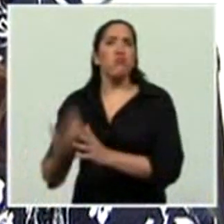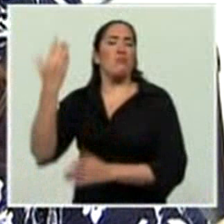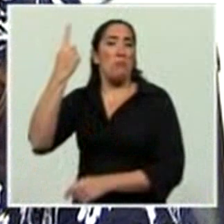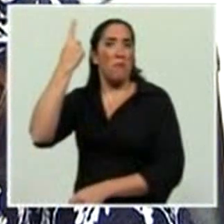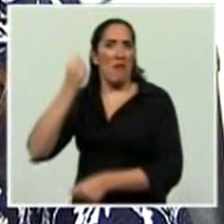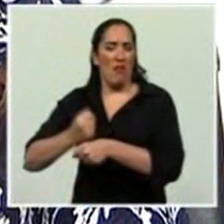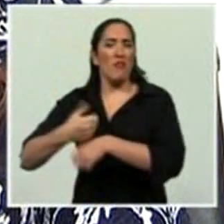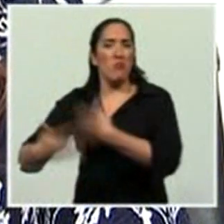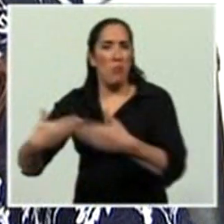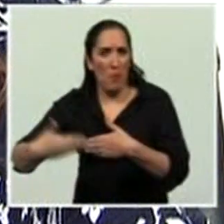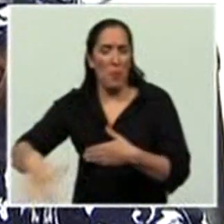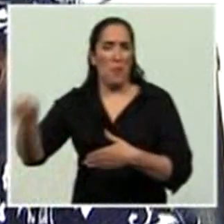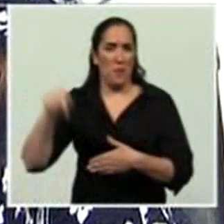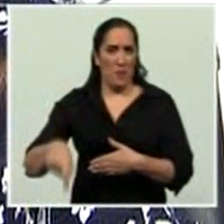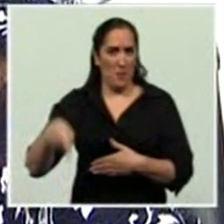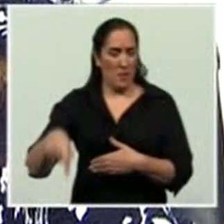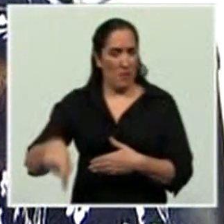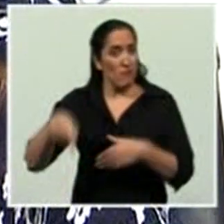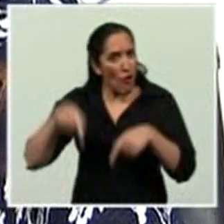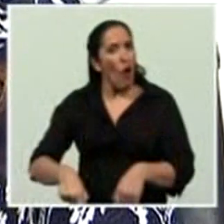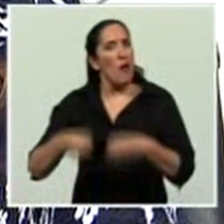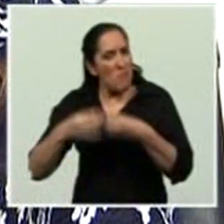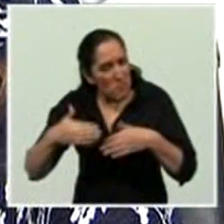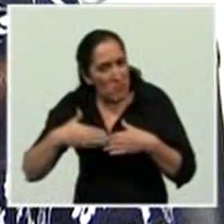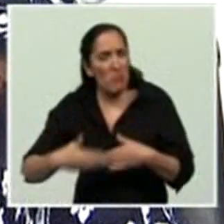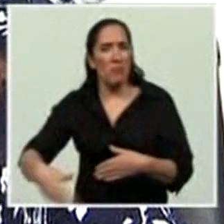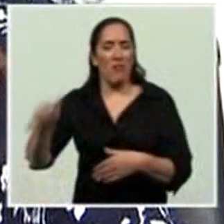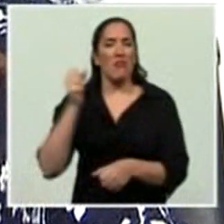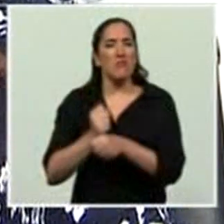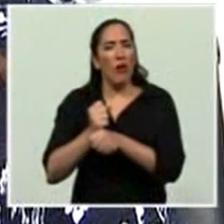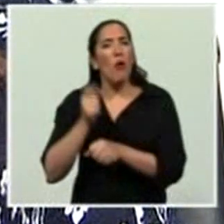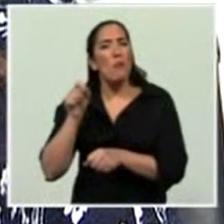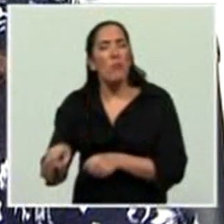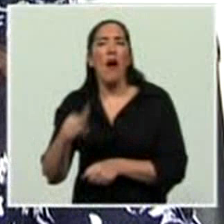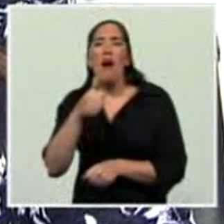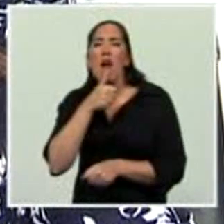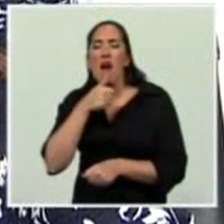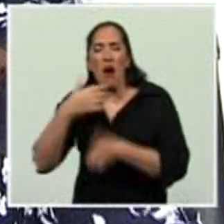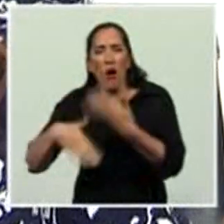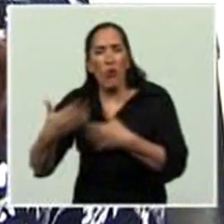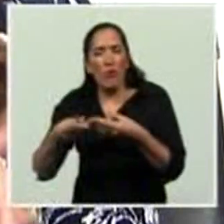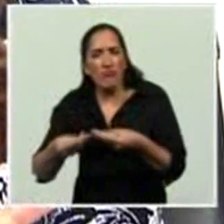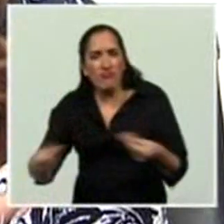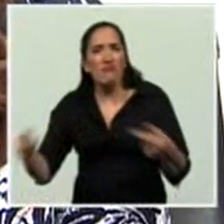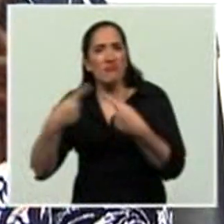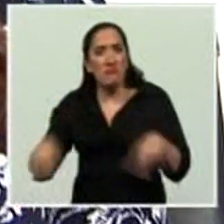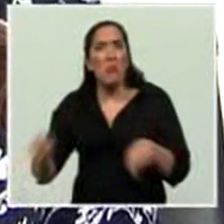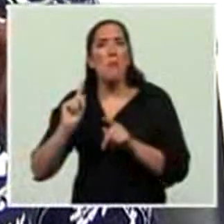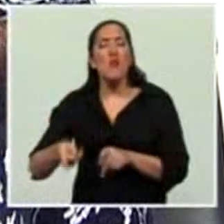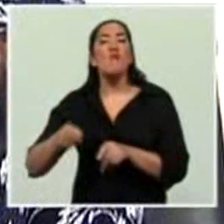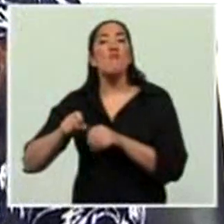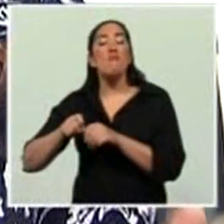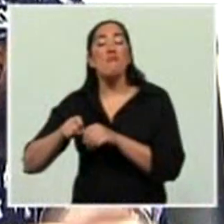hoy Hoy estamos iniciando la obra de El de tratamiento de los residuos que van al